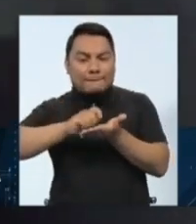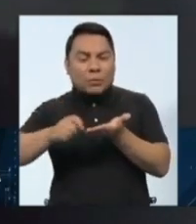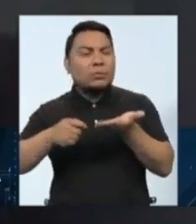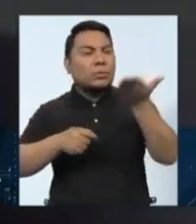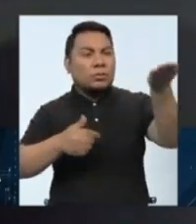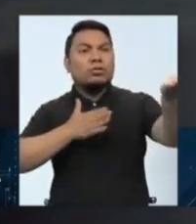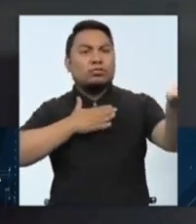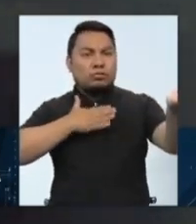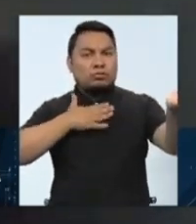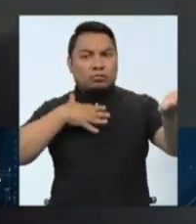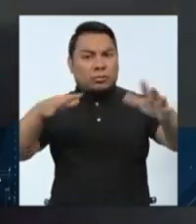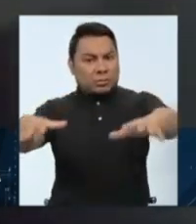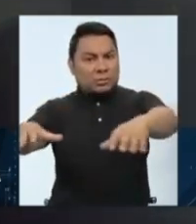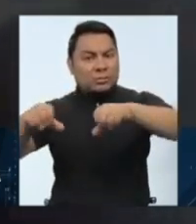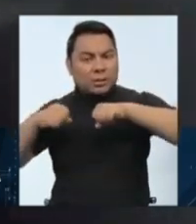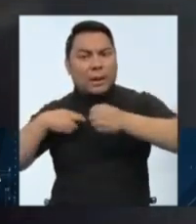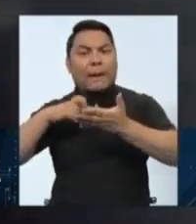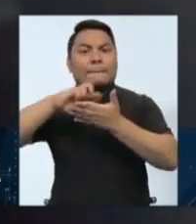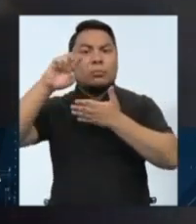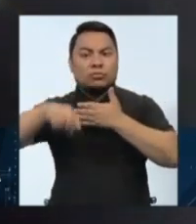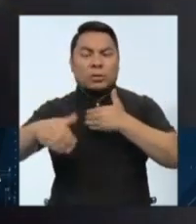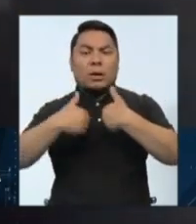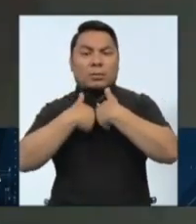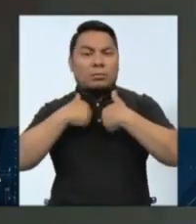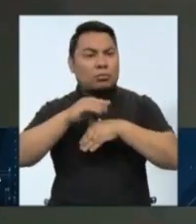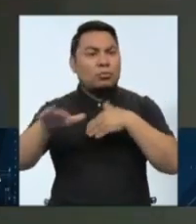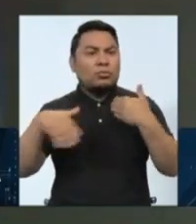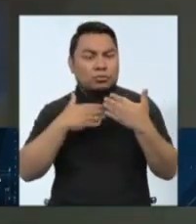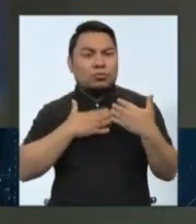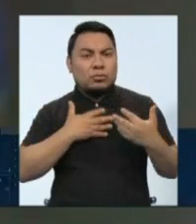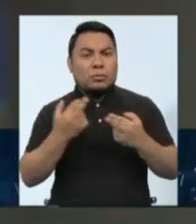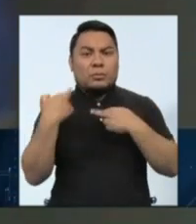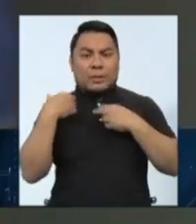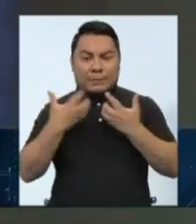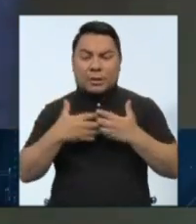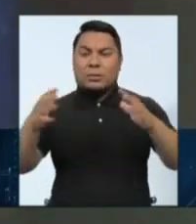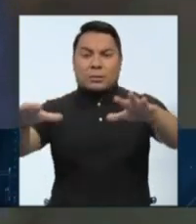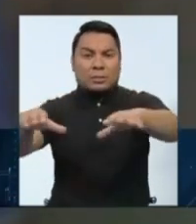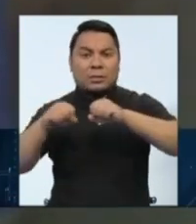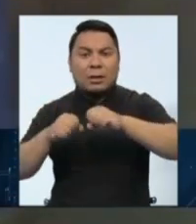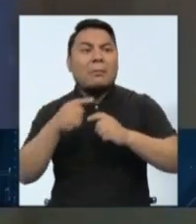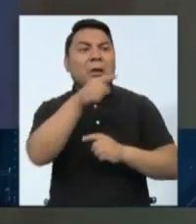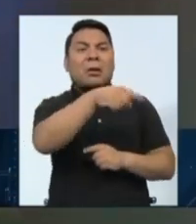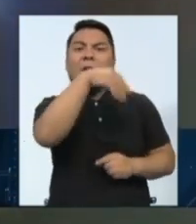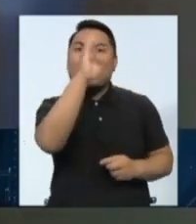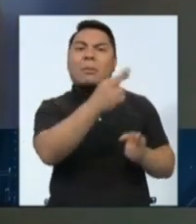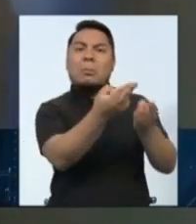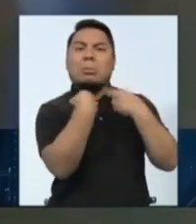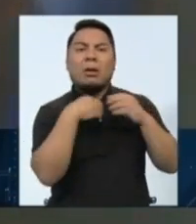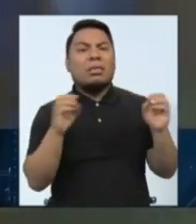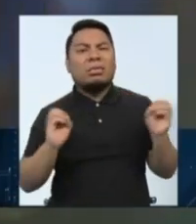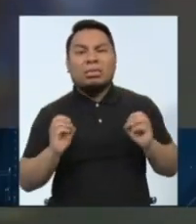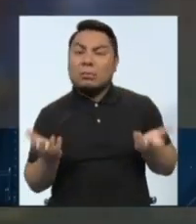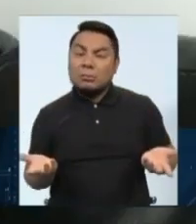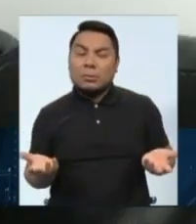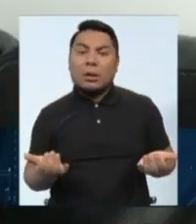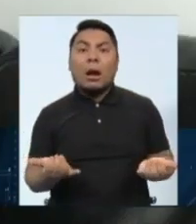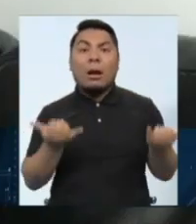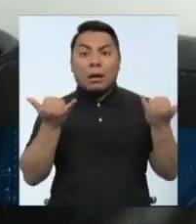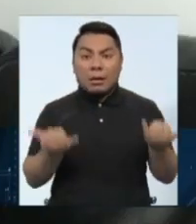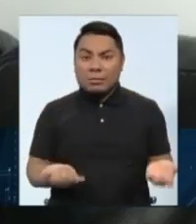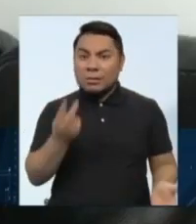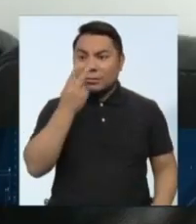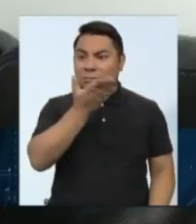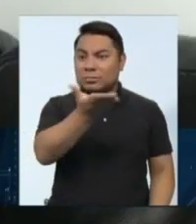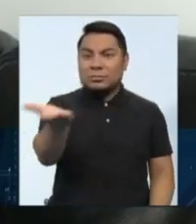los montos económicos y todo lo referente a la construcción de esa perrera. Jamás se nos ha respondido ese documento. Y ahora ya